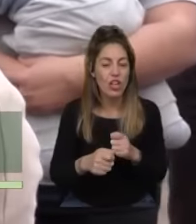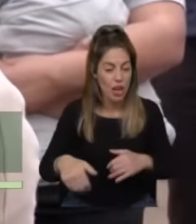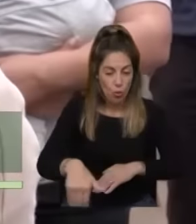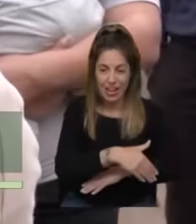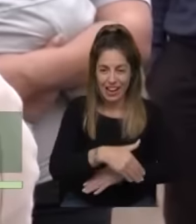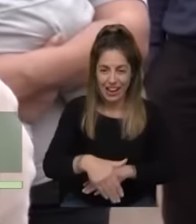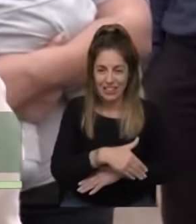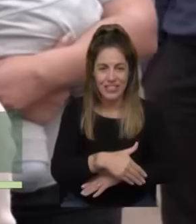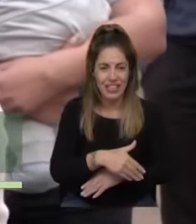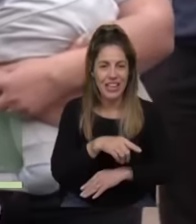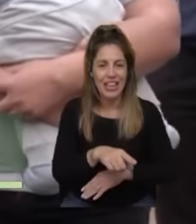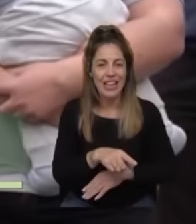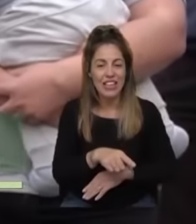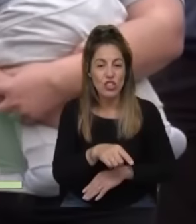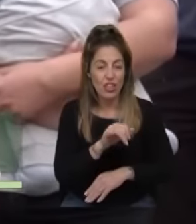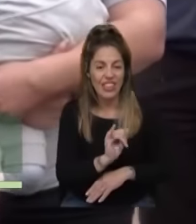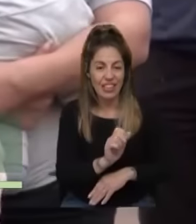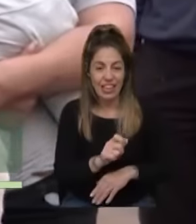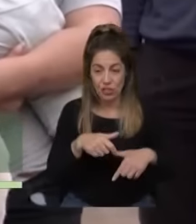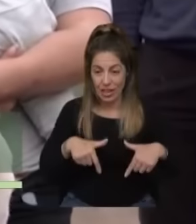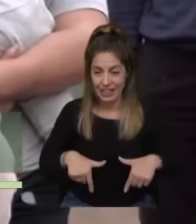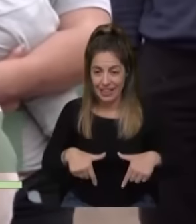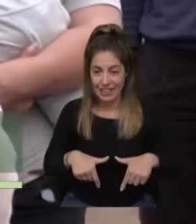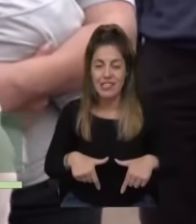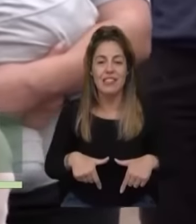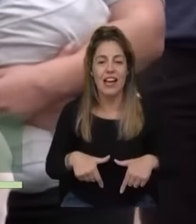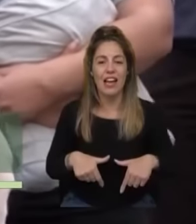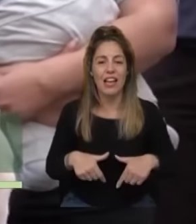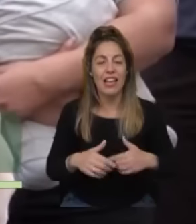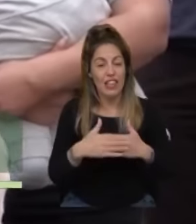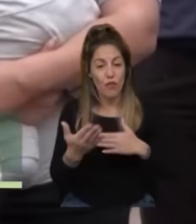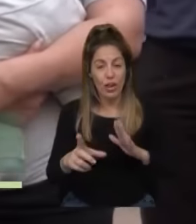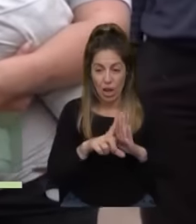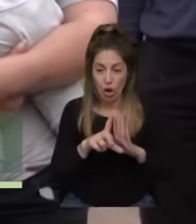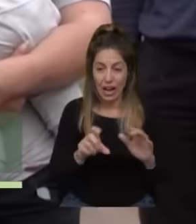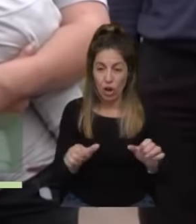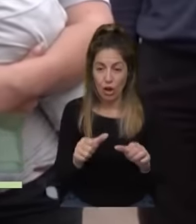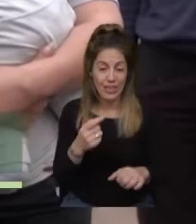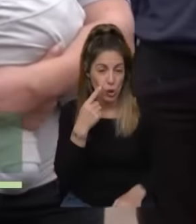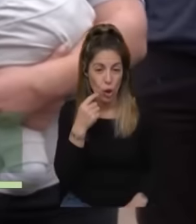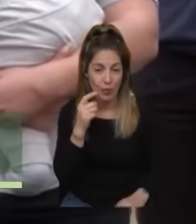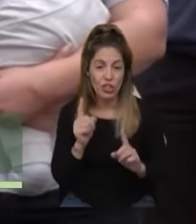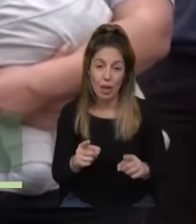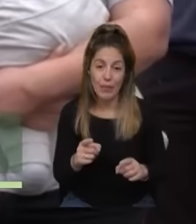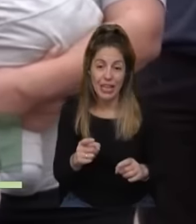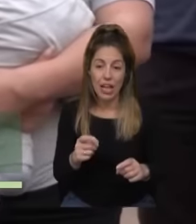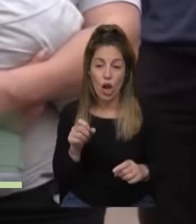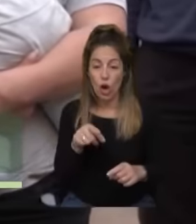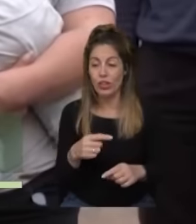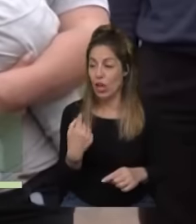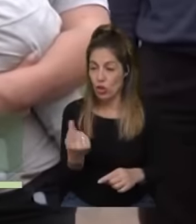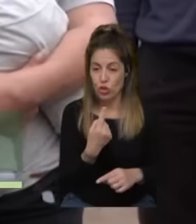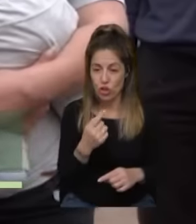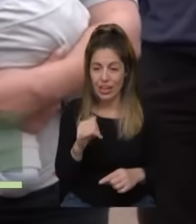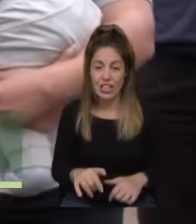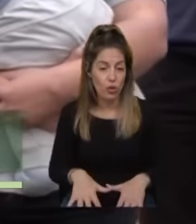cual eso le pertenece a la intendencia, que está fuera de lo legal lo que hizo el hombre, y eso también nos perjudica a nosotros el día de mañana que haya